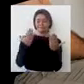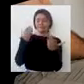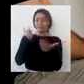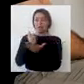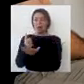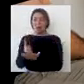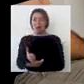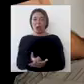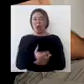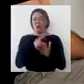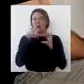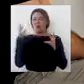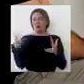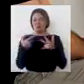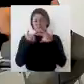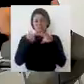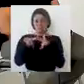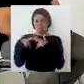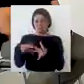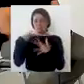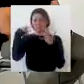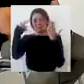del libro, y además llega